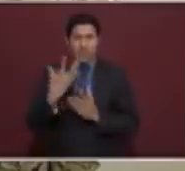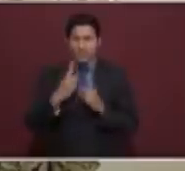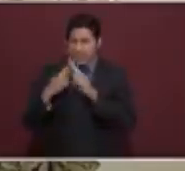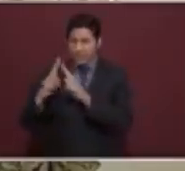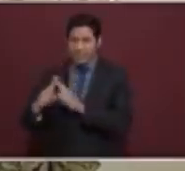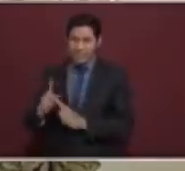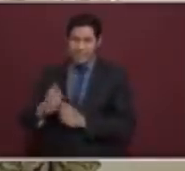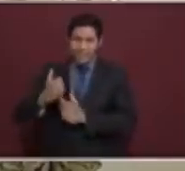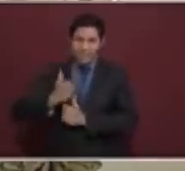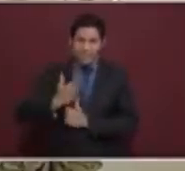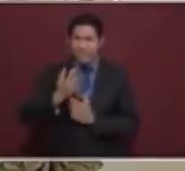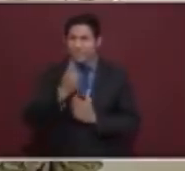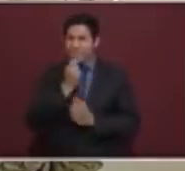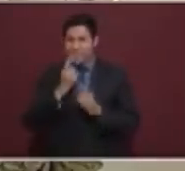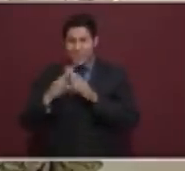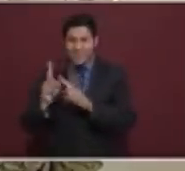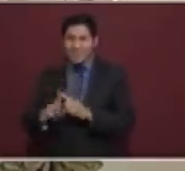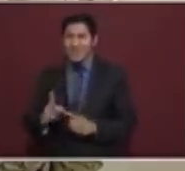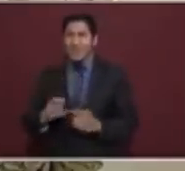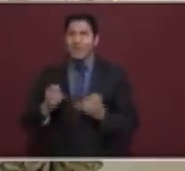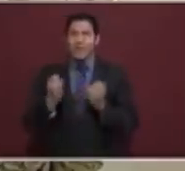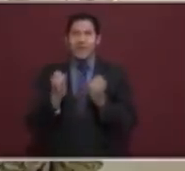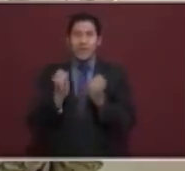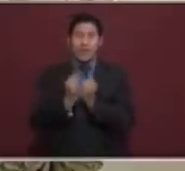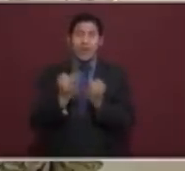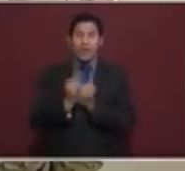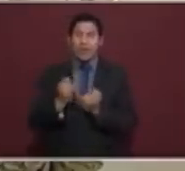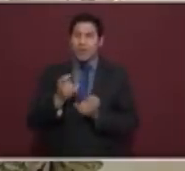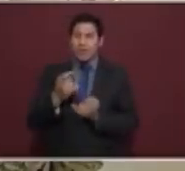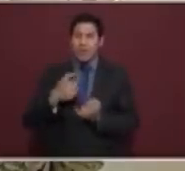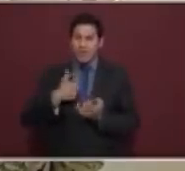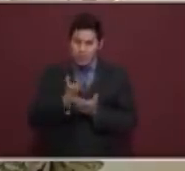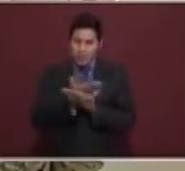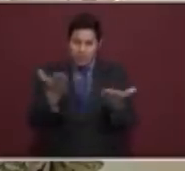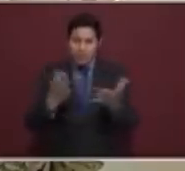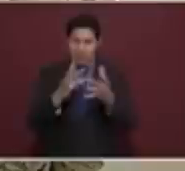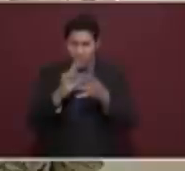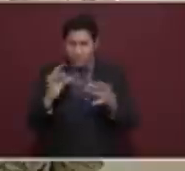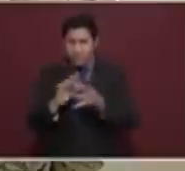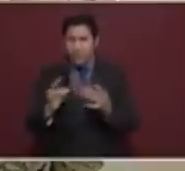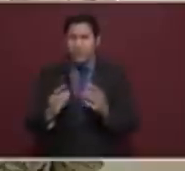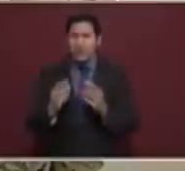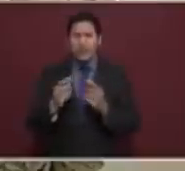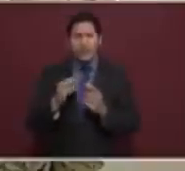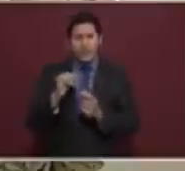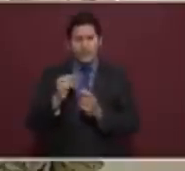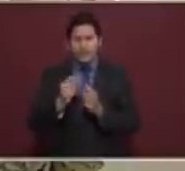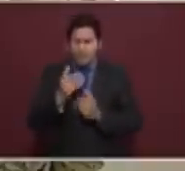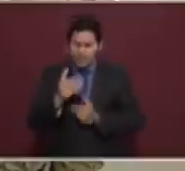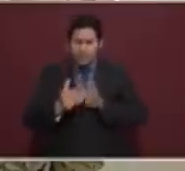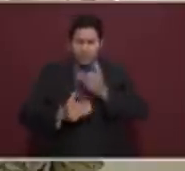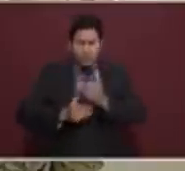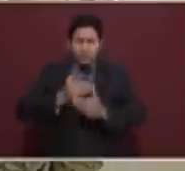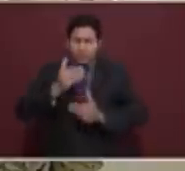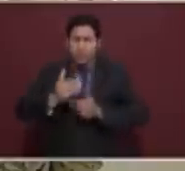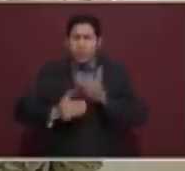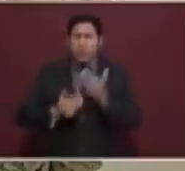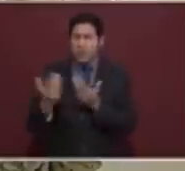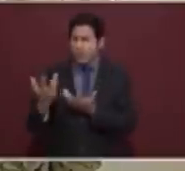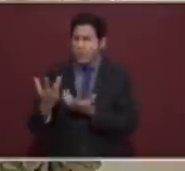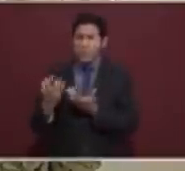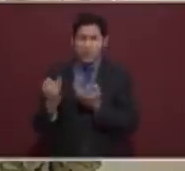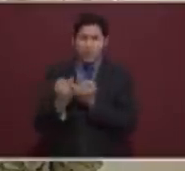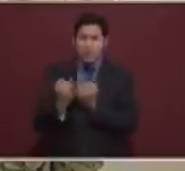les comparto a ustedes que estamos avanzando de manera simultánea en paralelo